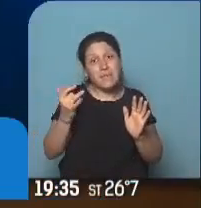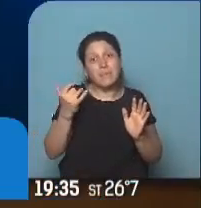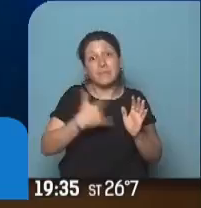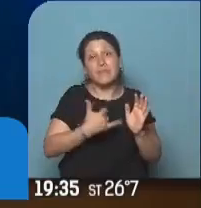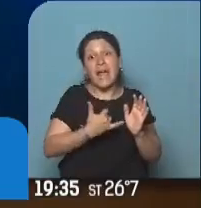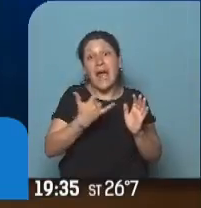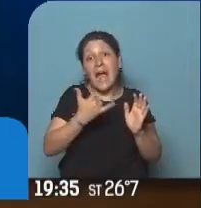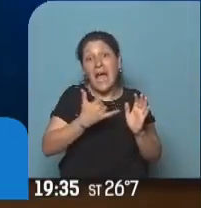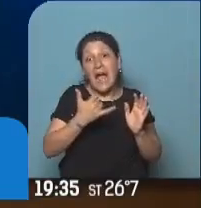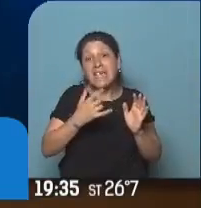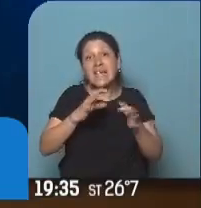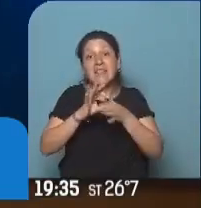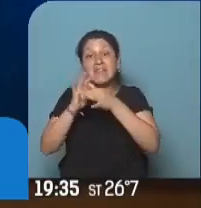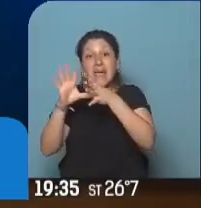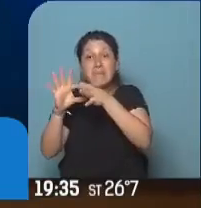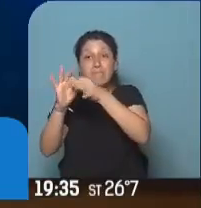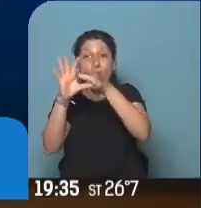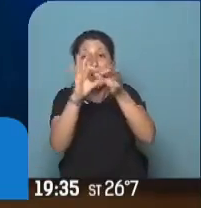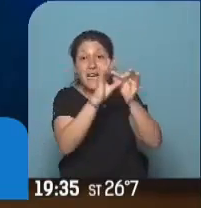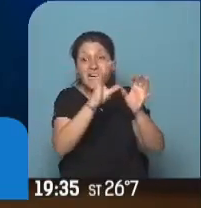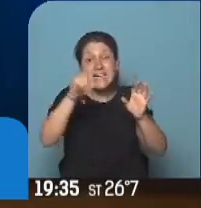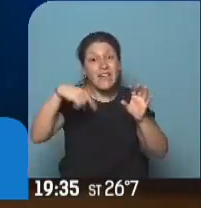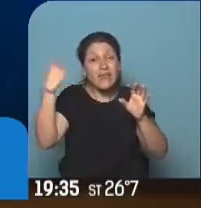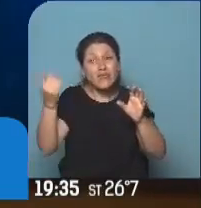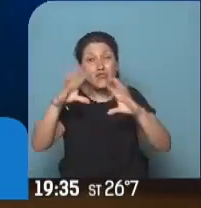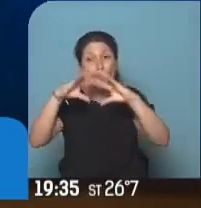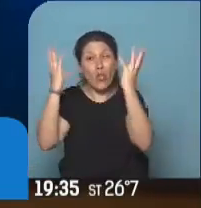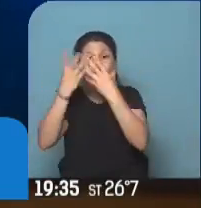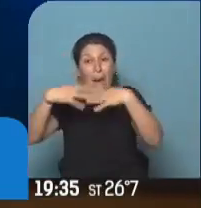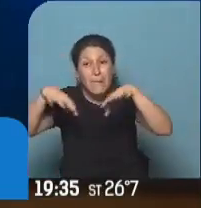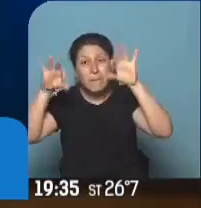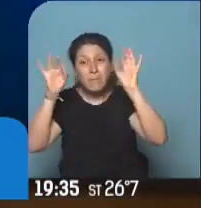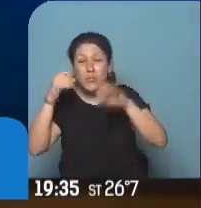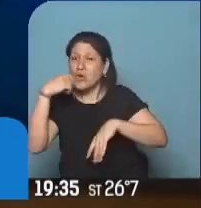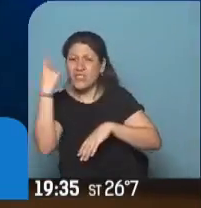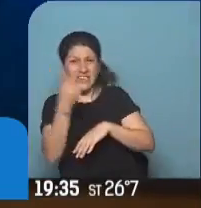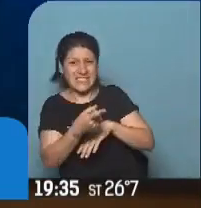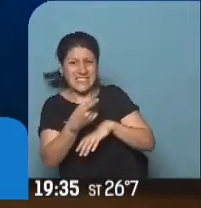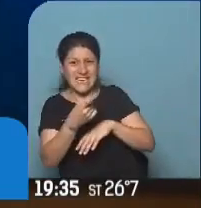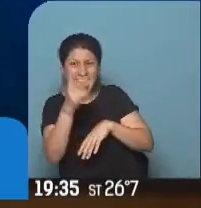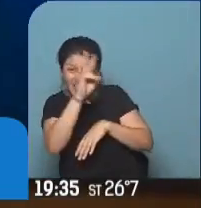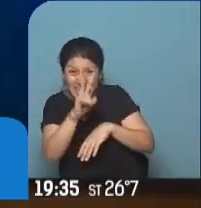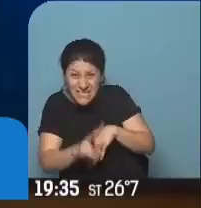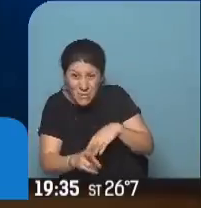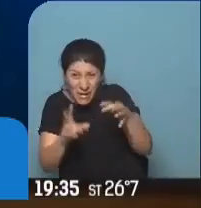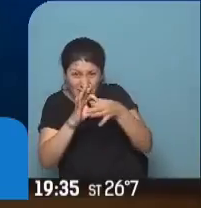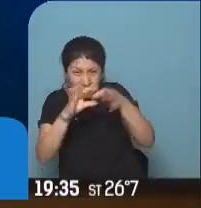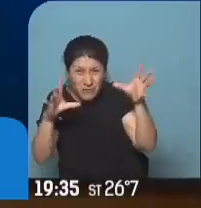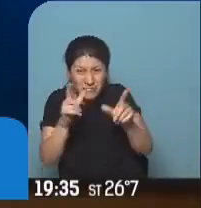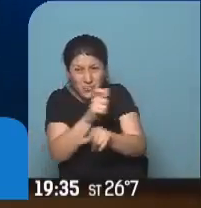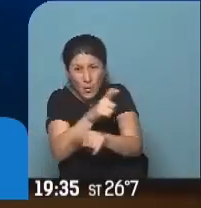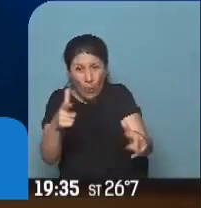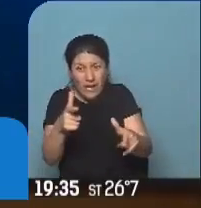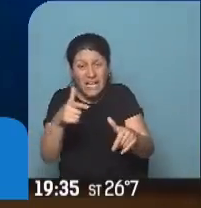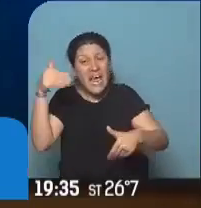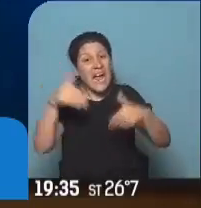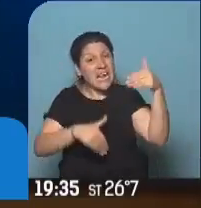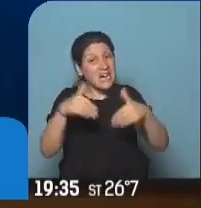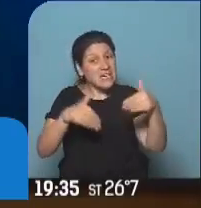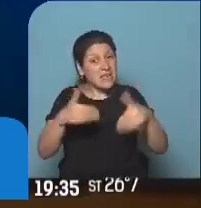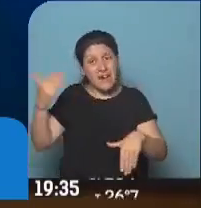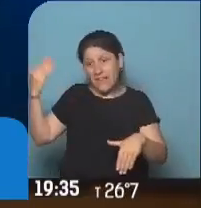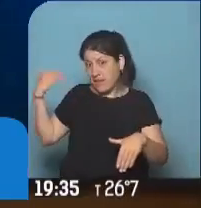a nivel global que desconozcan la legitimidad del gobierno de Venezuela. Y eso es porque las elecciones del año pasado no fueron ni justas